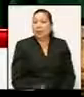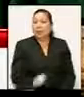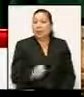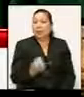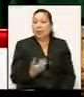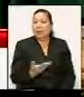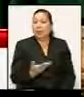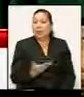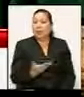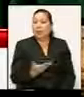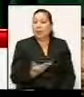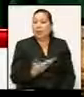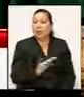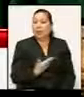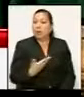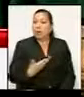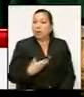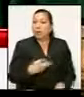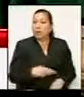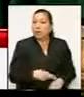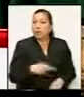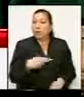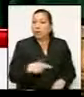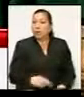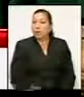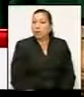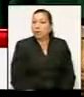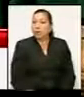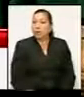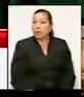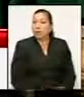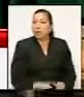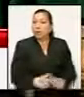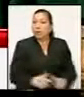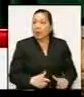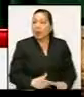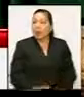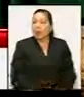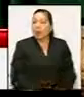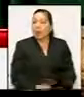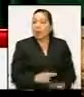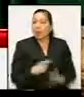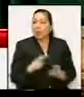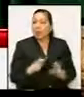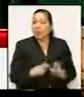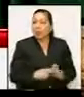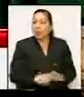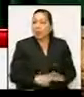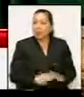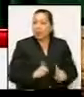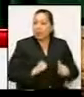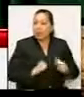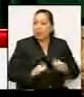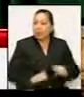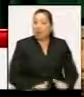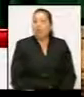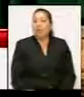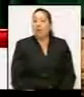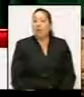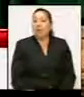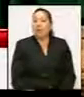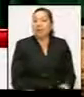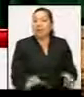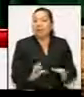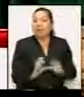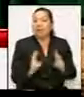Existen en los gobiernos regionales y en los gobiernos locales proyectos, actividades ligadas